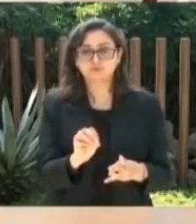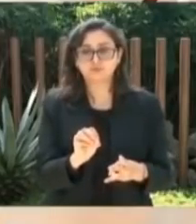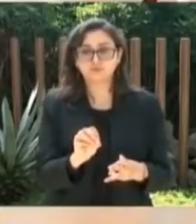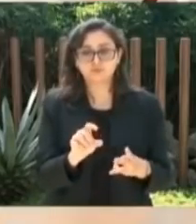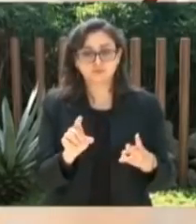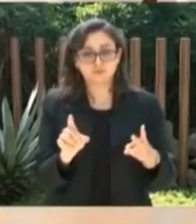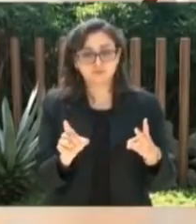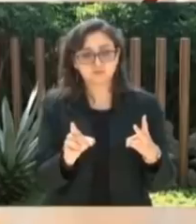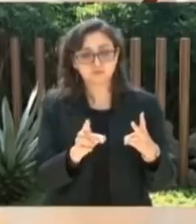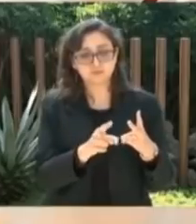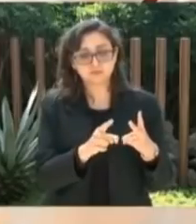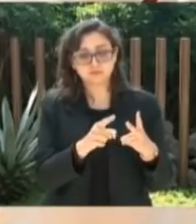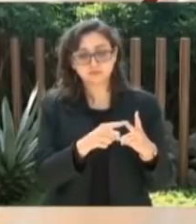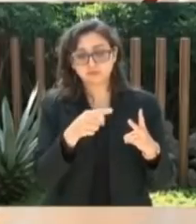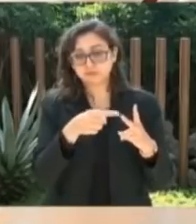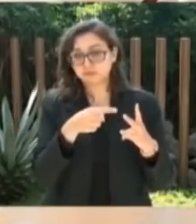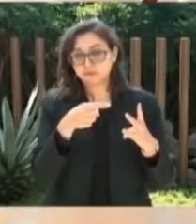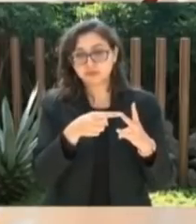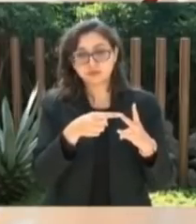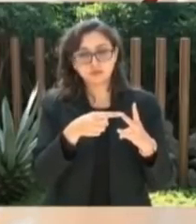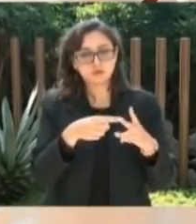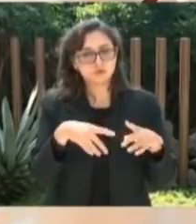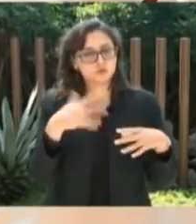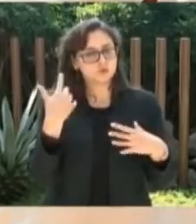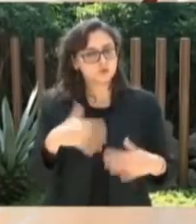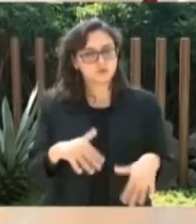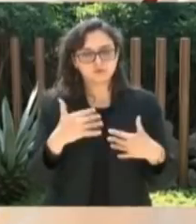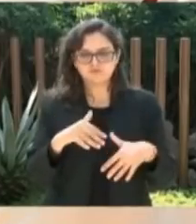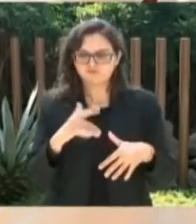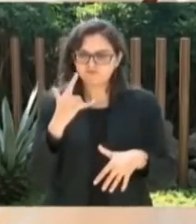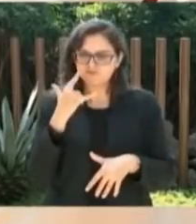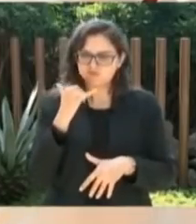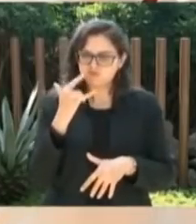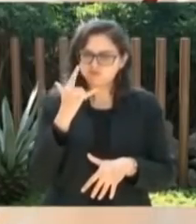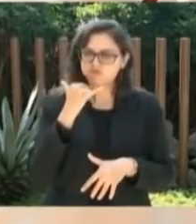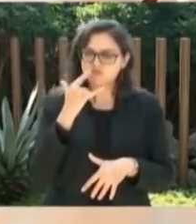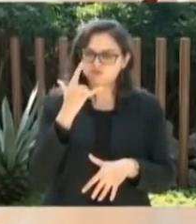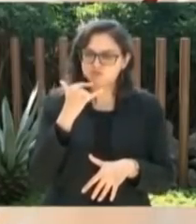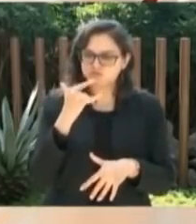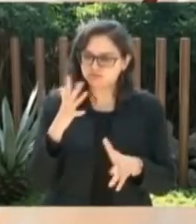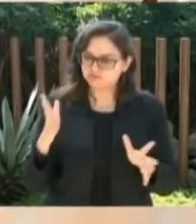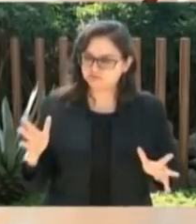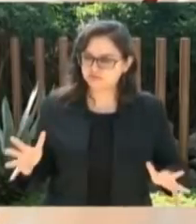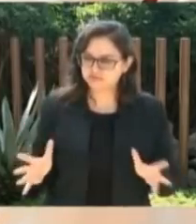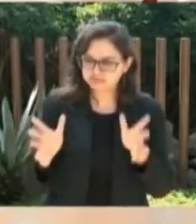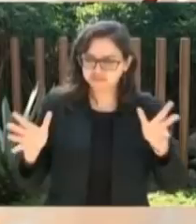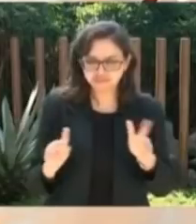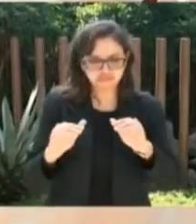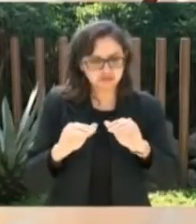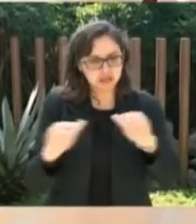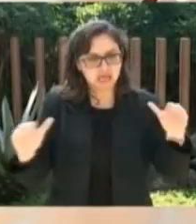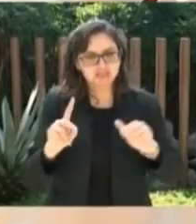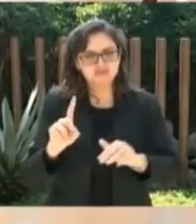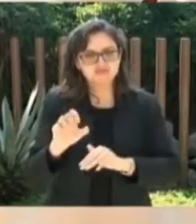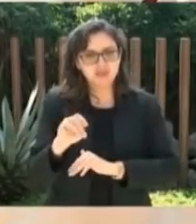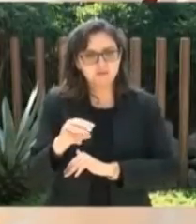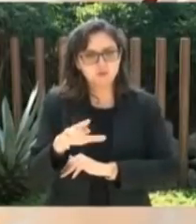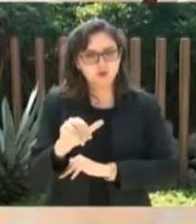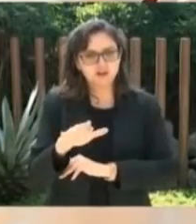el presidente más demócrata que se haya tenido en la historia de México.